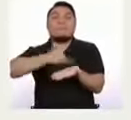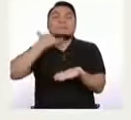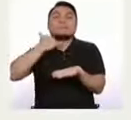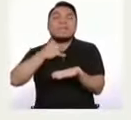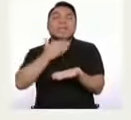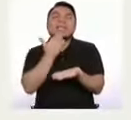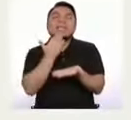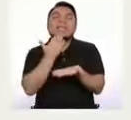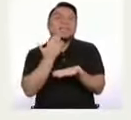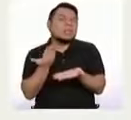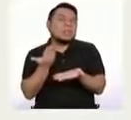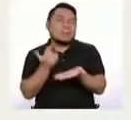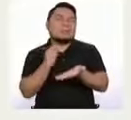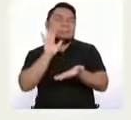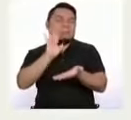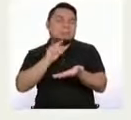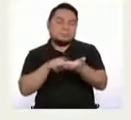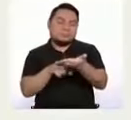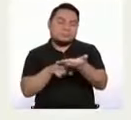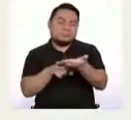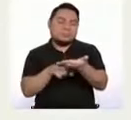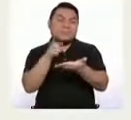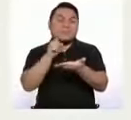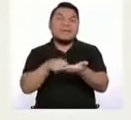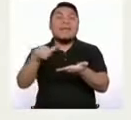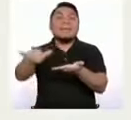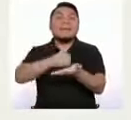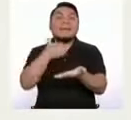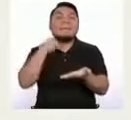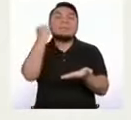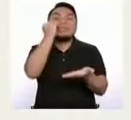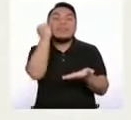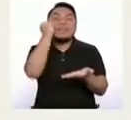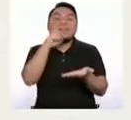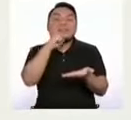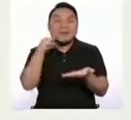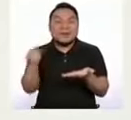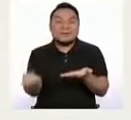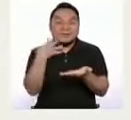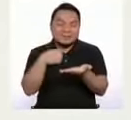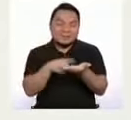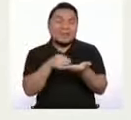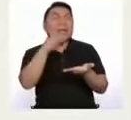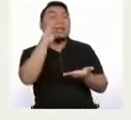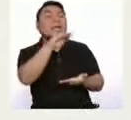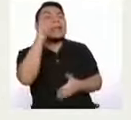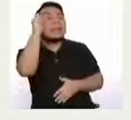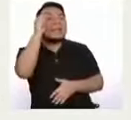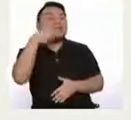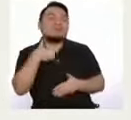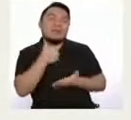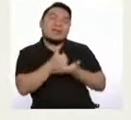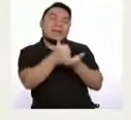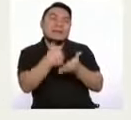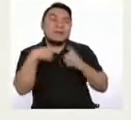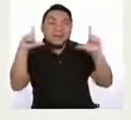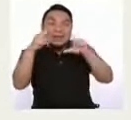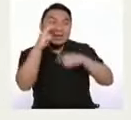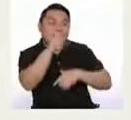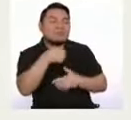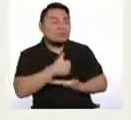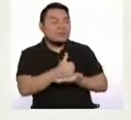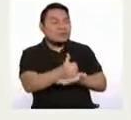¿De quién será? Es un mensaje de mi sobrina. Tía Natalie, yo te ayudo mientras veo el programa.